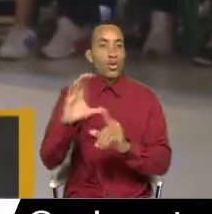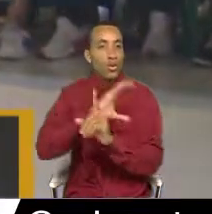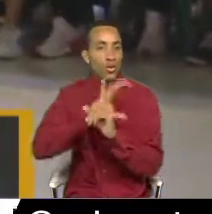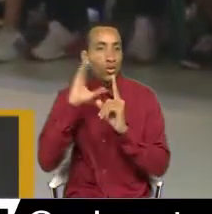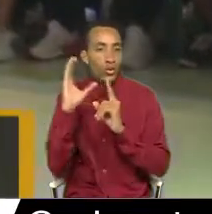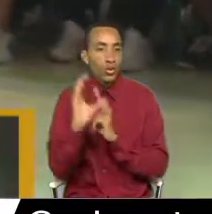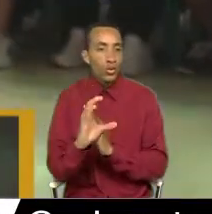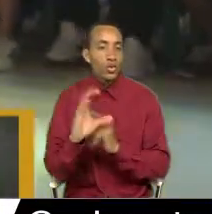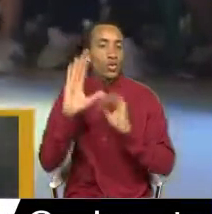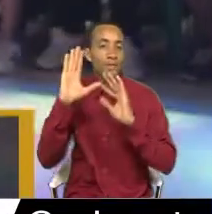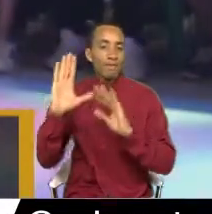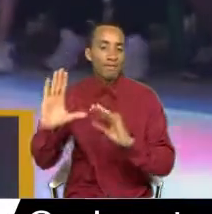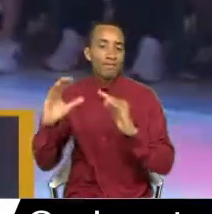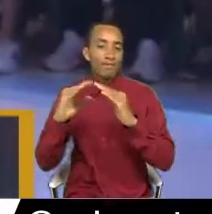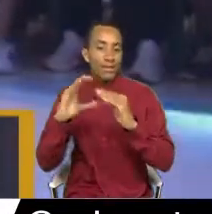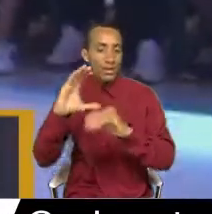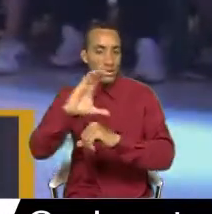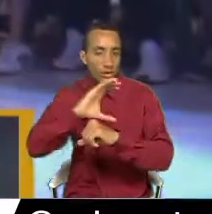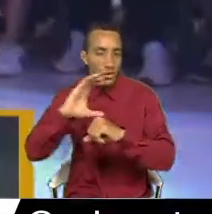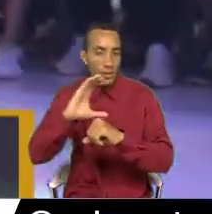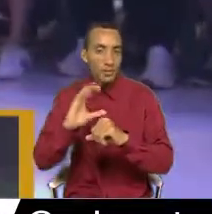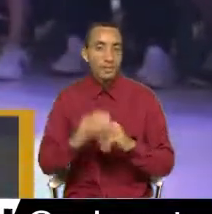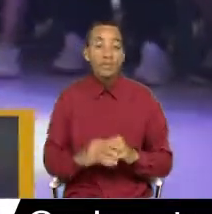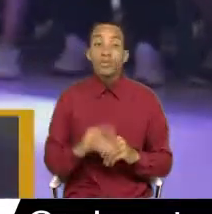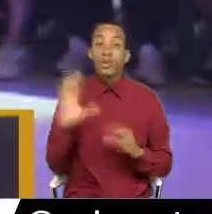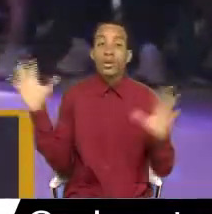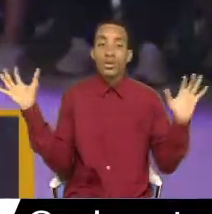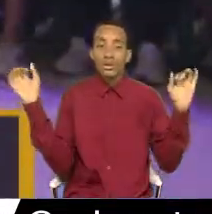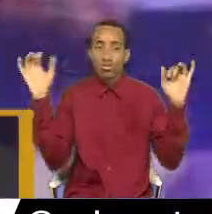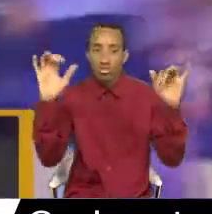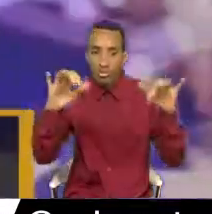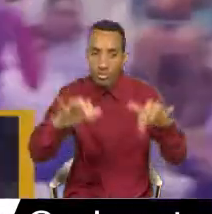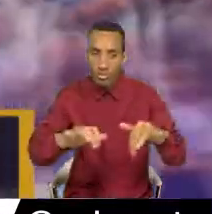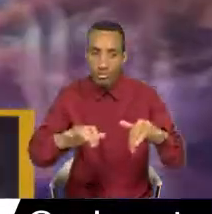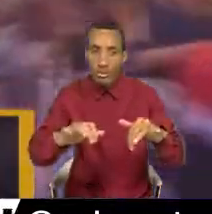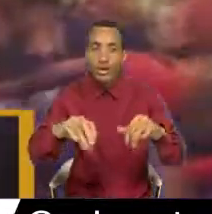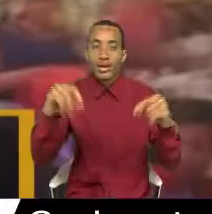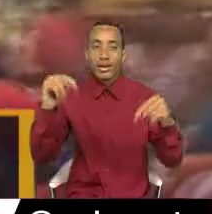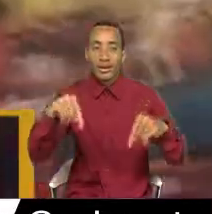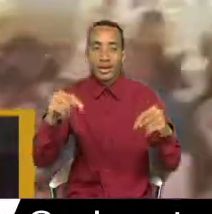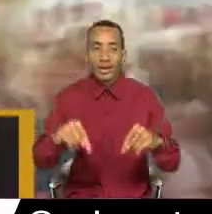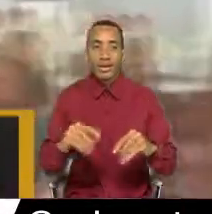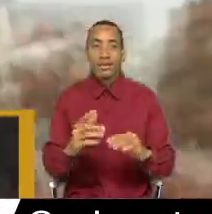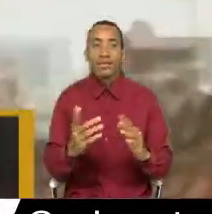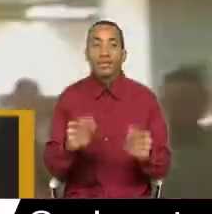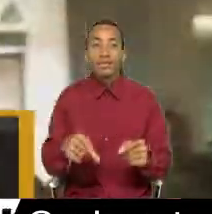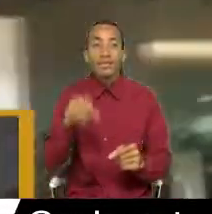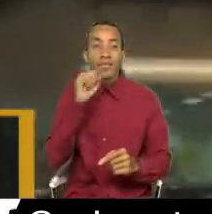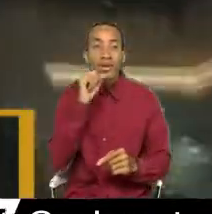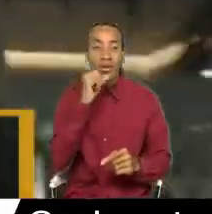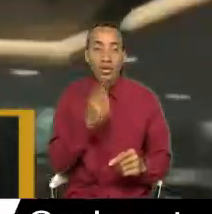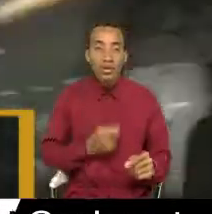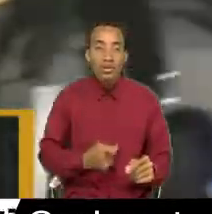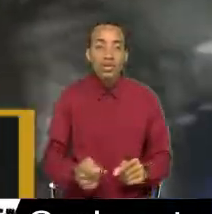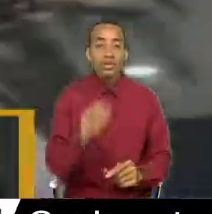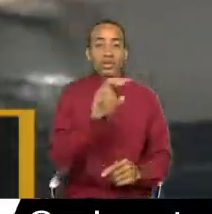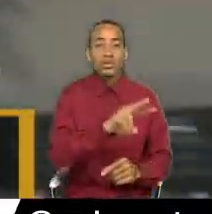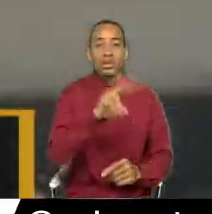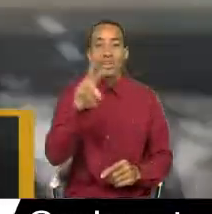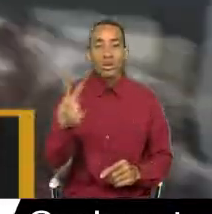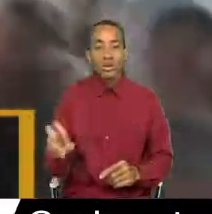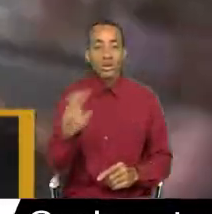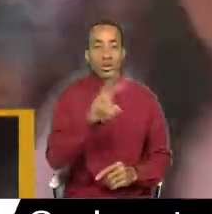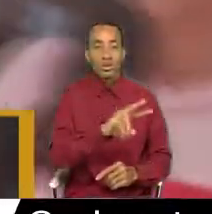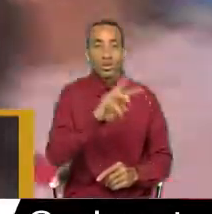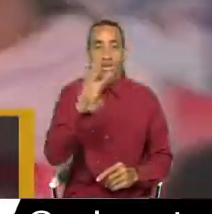sus organizadores es pionero en reunir el gremio de la cultura urbana en el país, se realizará en Barranca Bermeja el próximo 28, 29